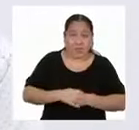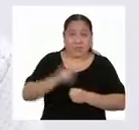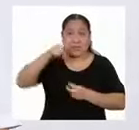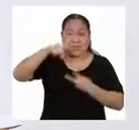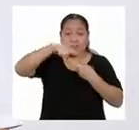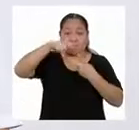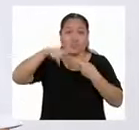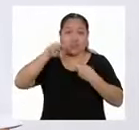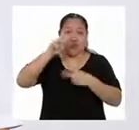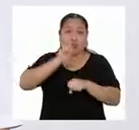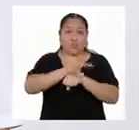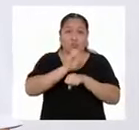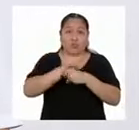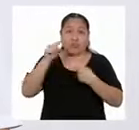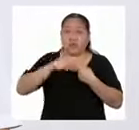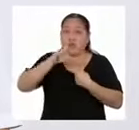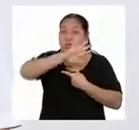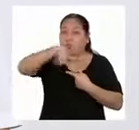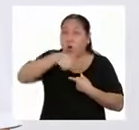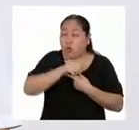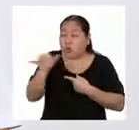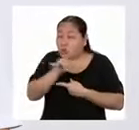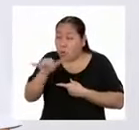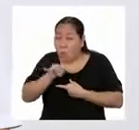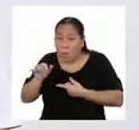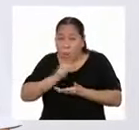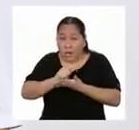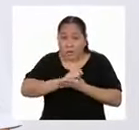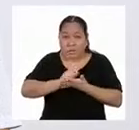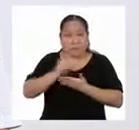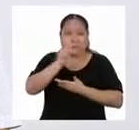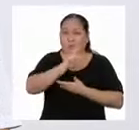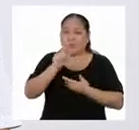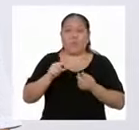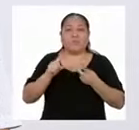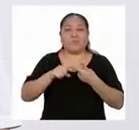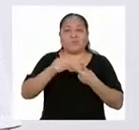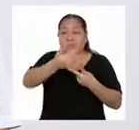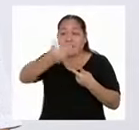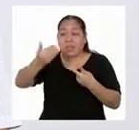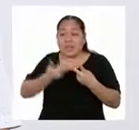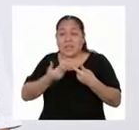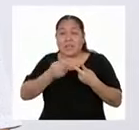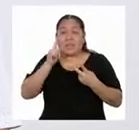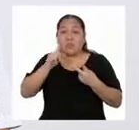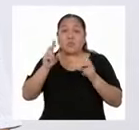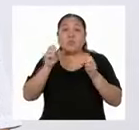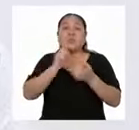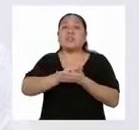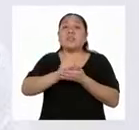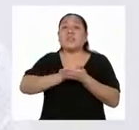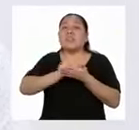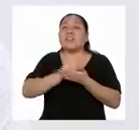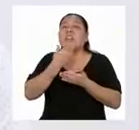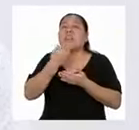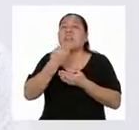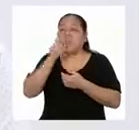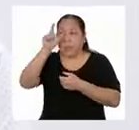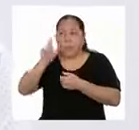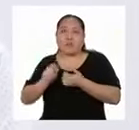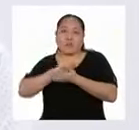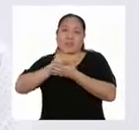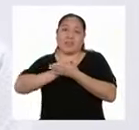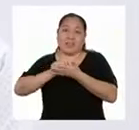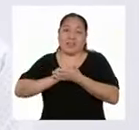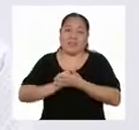dos consejos. No todos los textos son iguales, y detrás de todo texto siempre hay una persona. En Internet vas